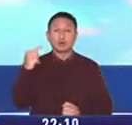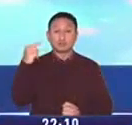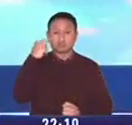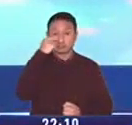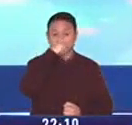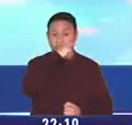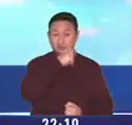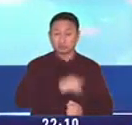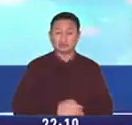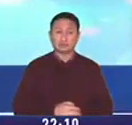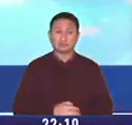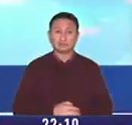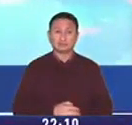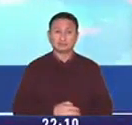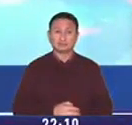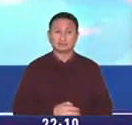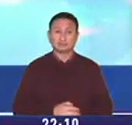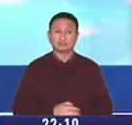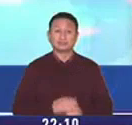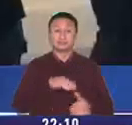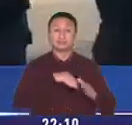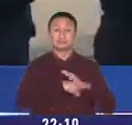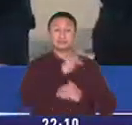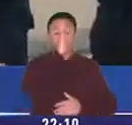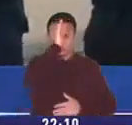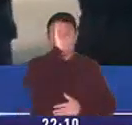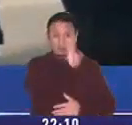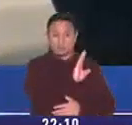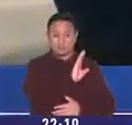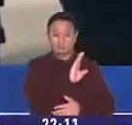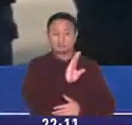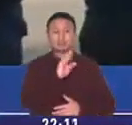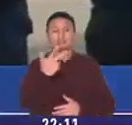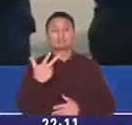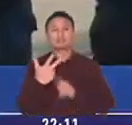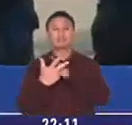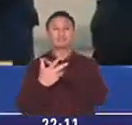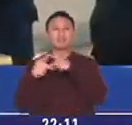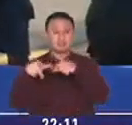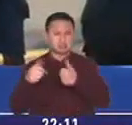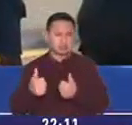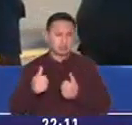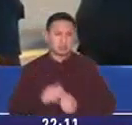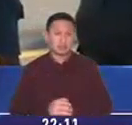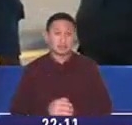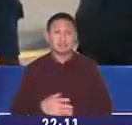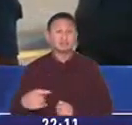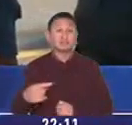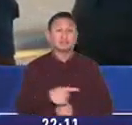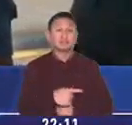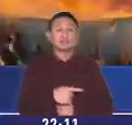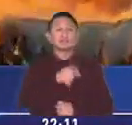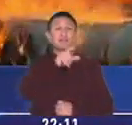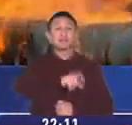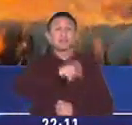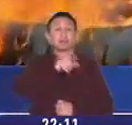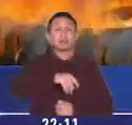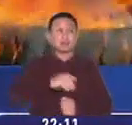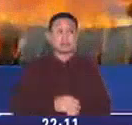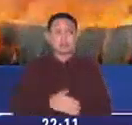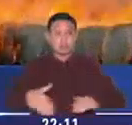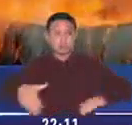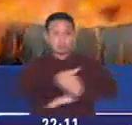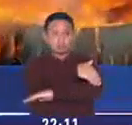a la altura del tabique y permanece estable. El tercer pasajero salió ileso. La acción criminal obligó a los trabajadores a cerrar